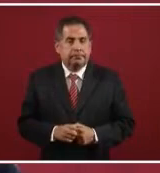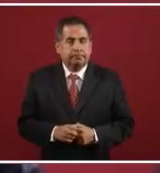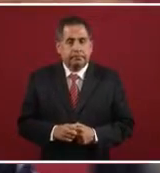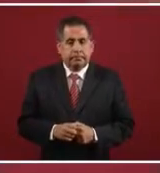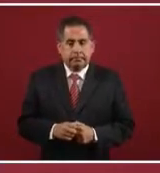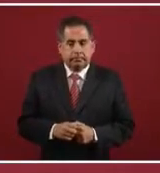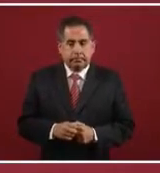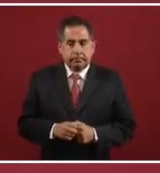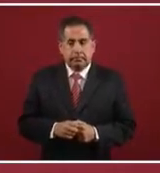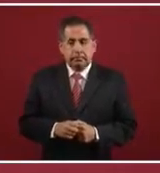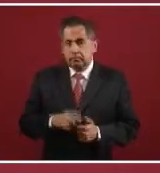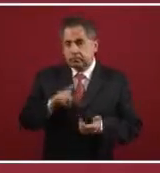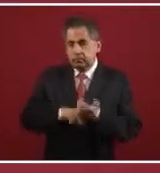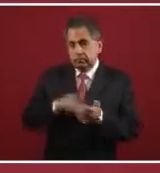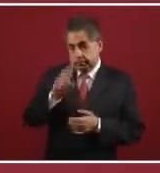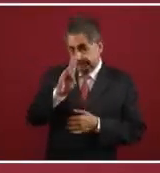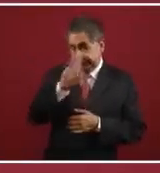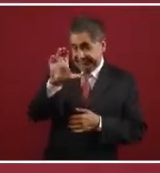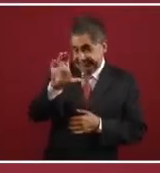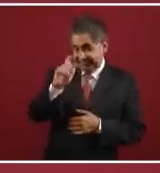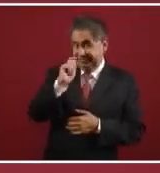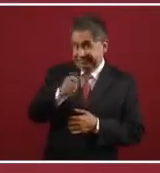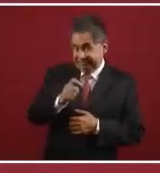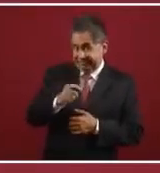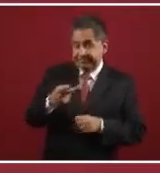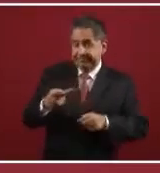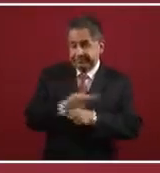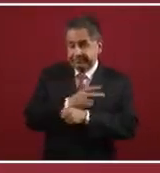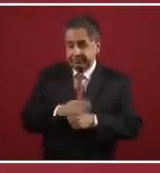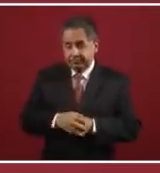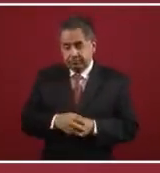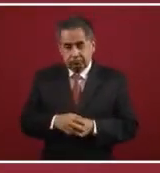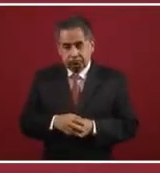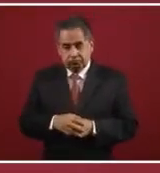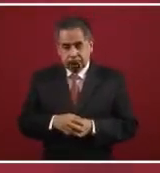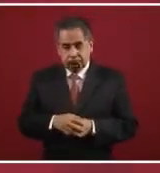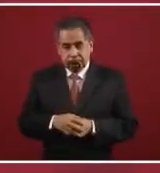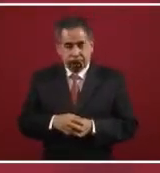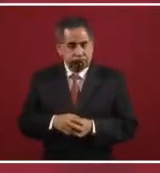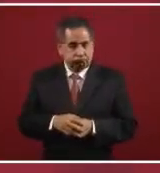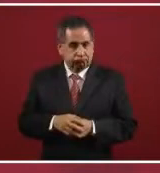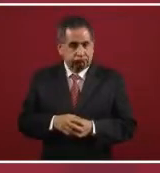En el caso de Baja California, no se le